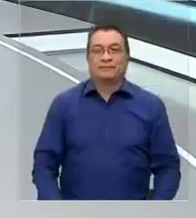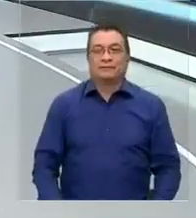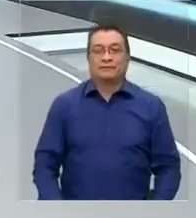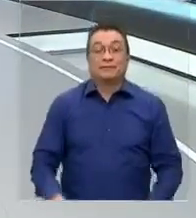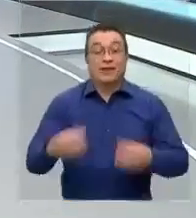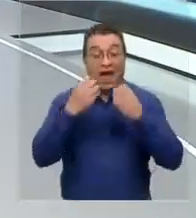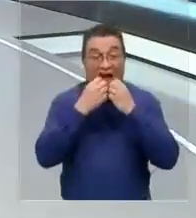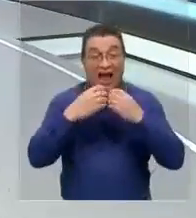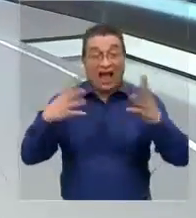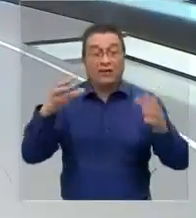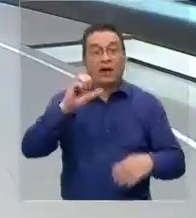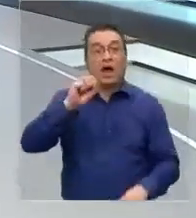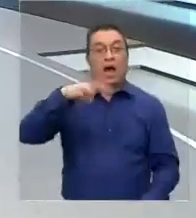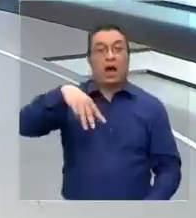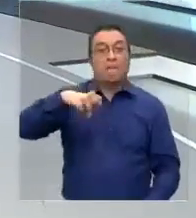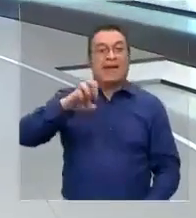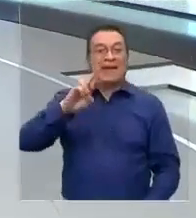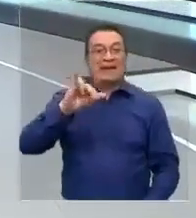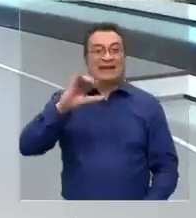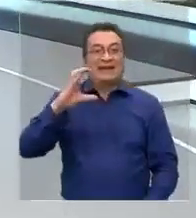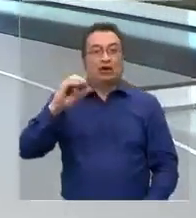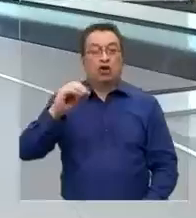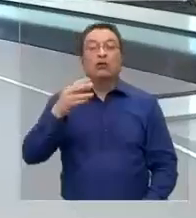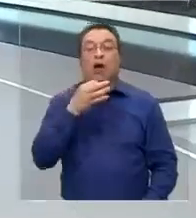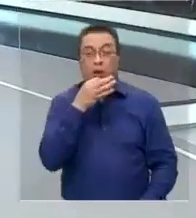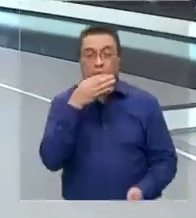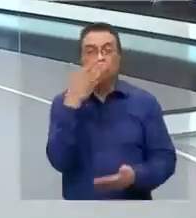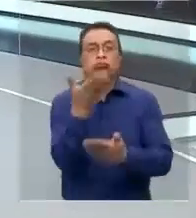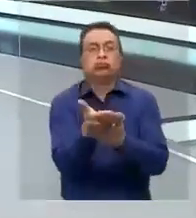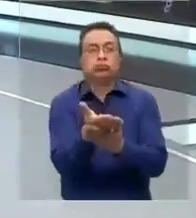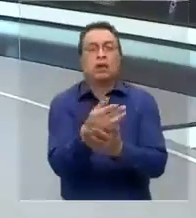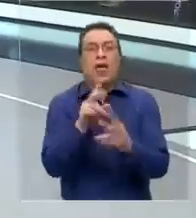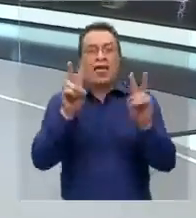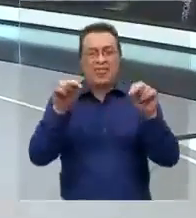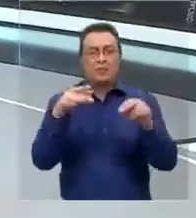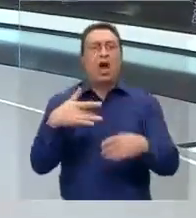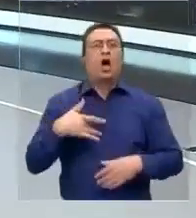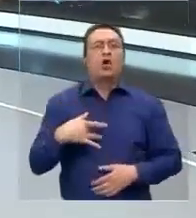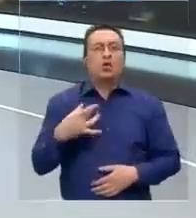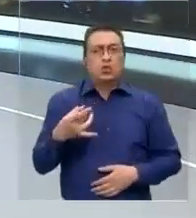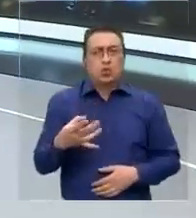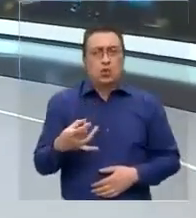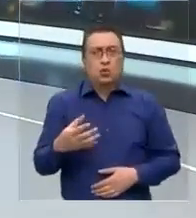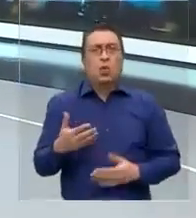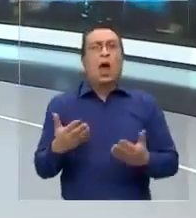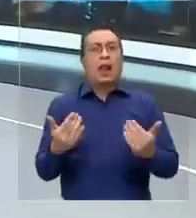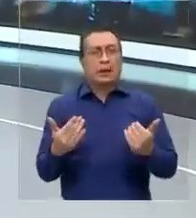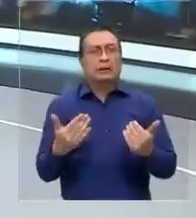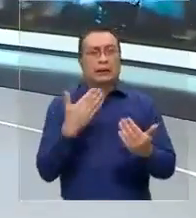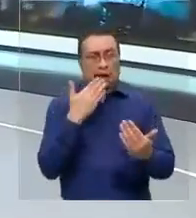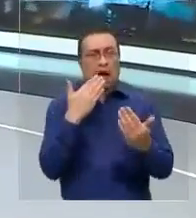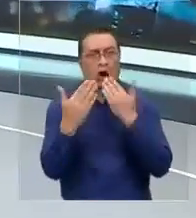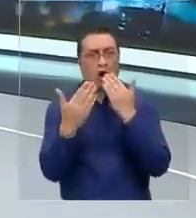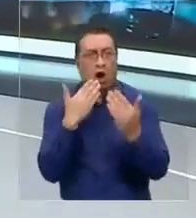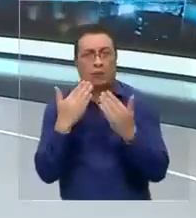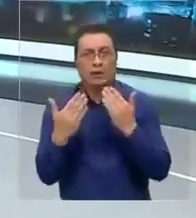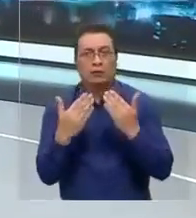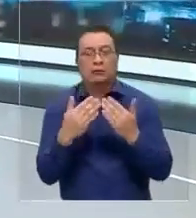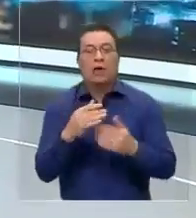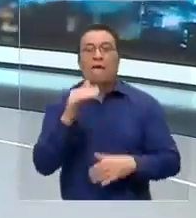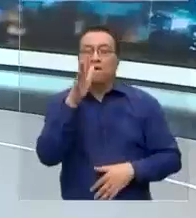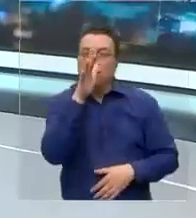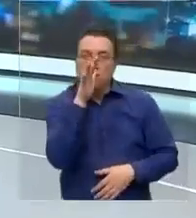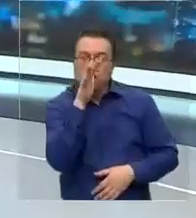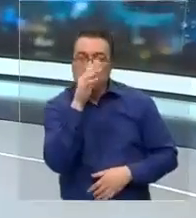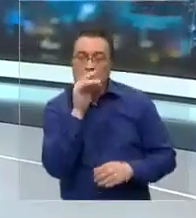El cantante Américo puso sobre la mesa un tema tremendamente doloroso y muy necesario de conversar. El bullying